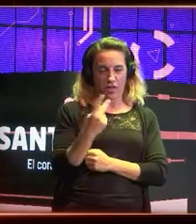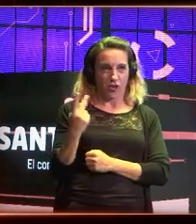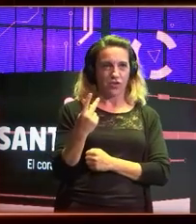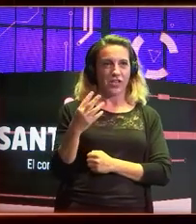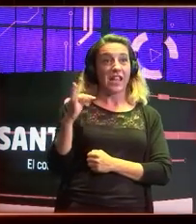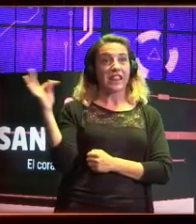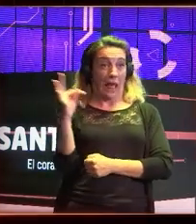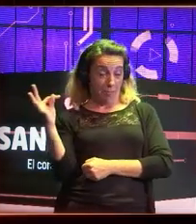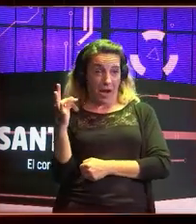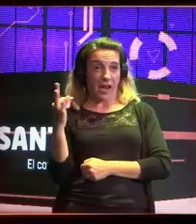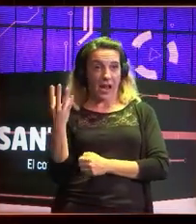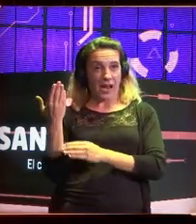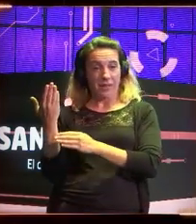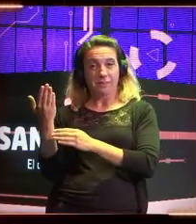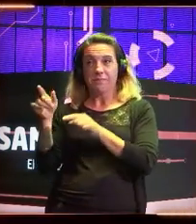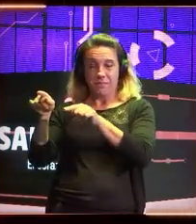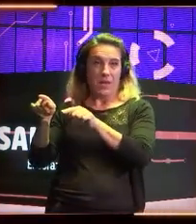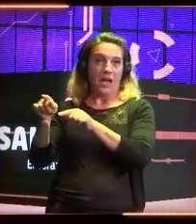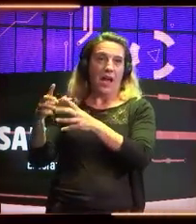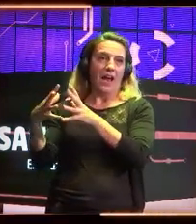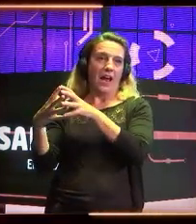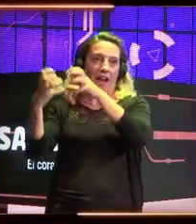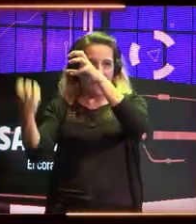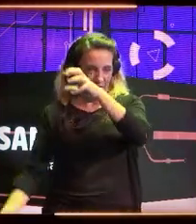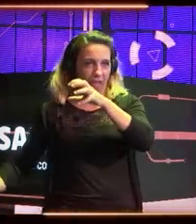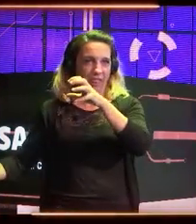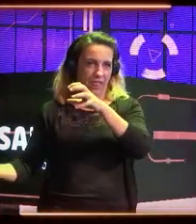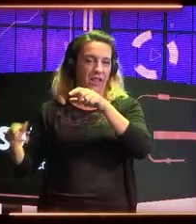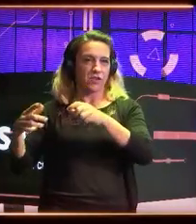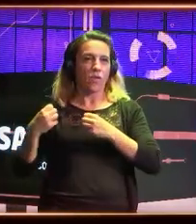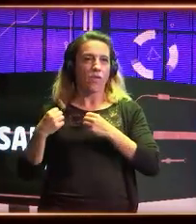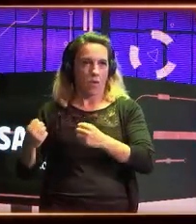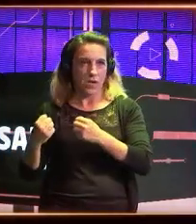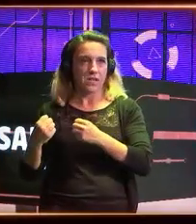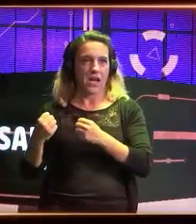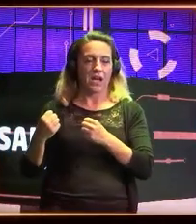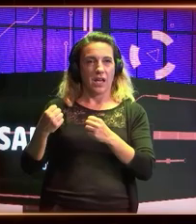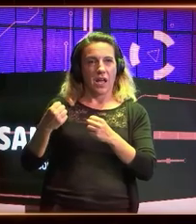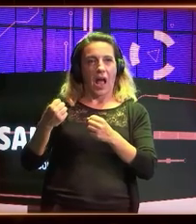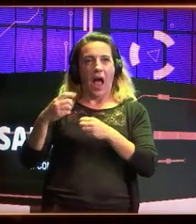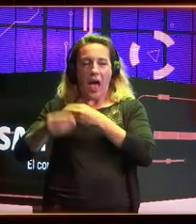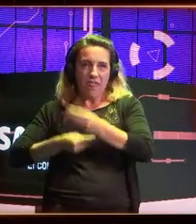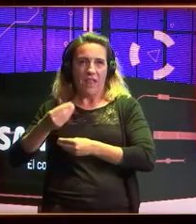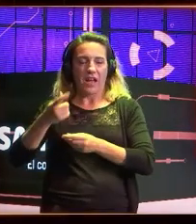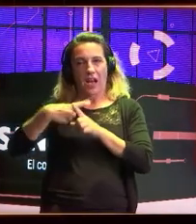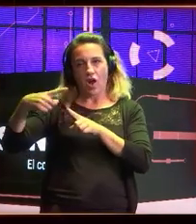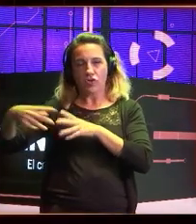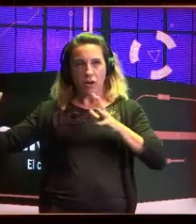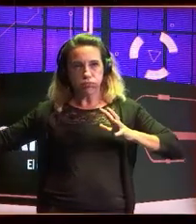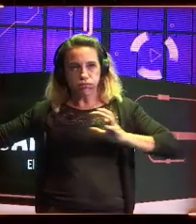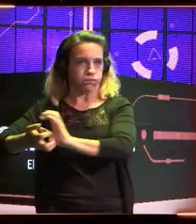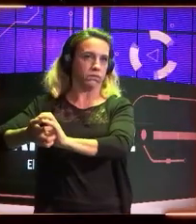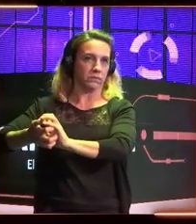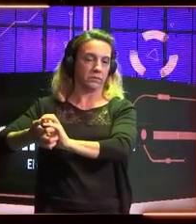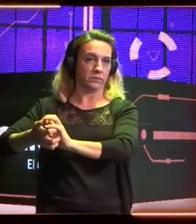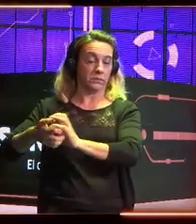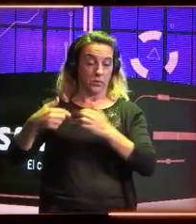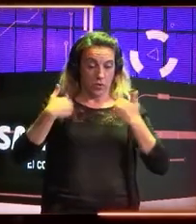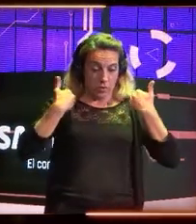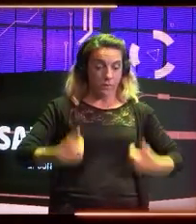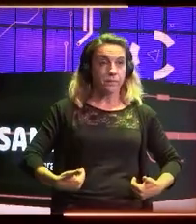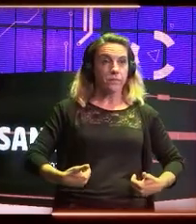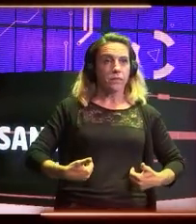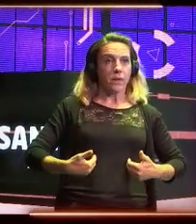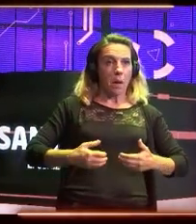representa representa la gravedad que es una fuerza que tiende las cosas a comprimirla verdad yo represento la